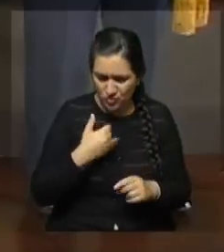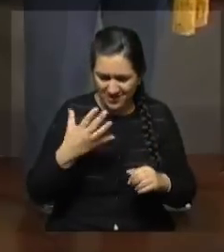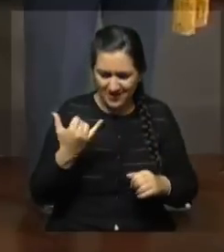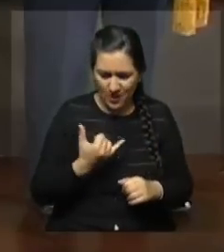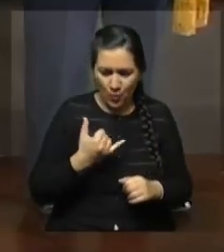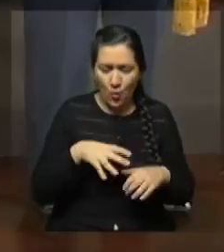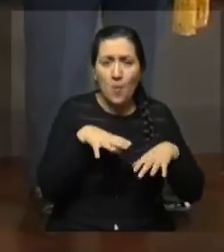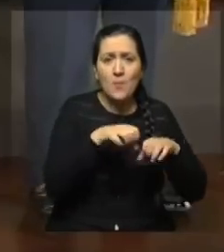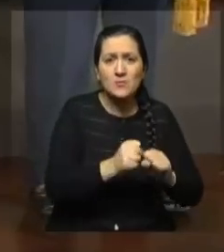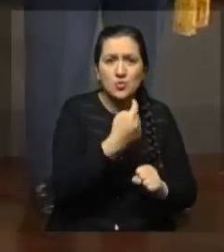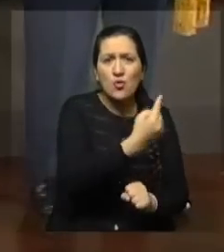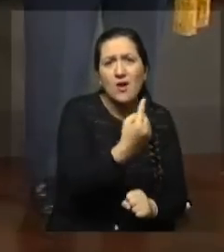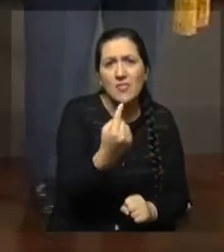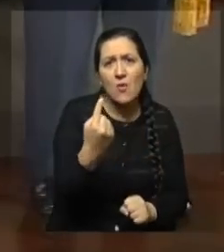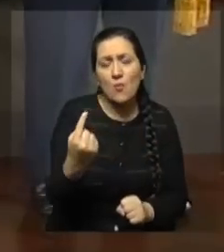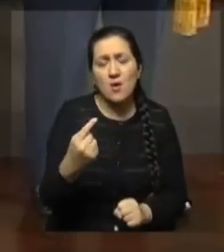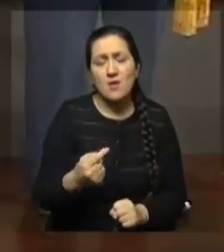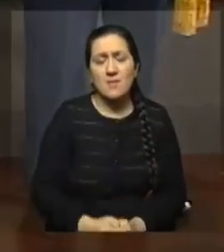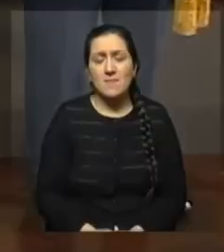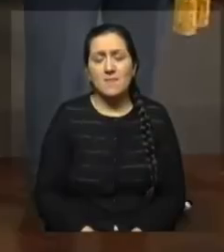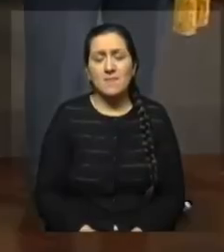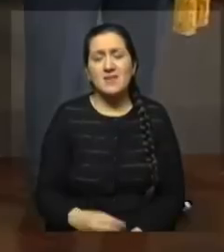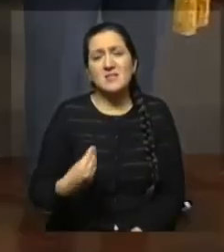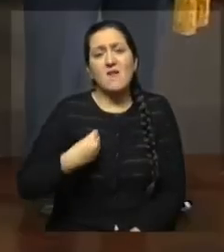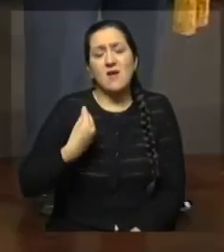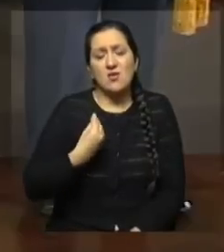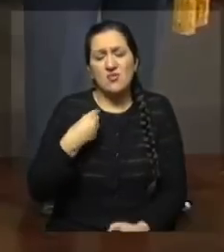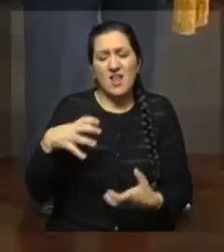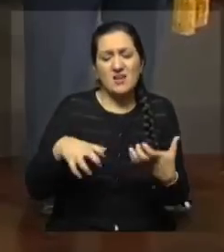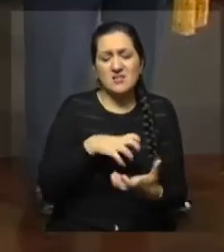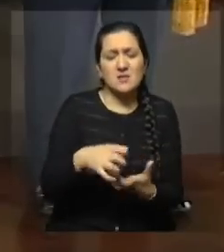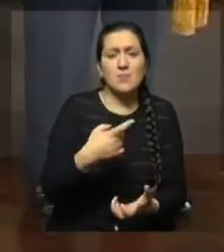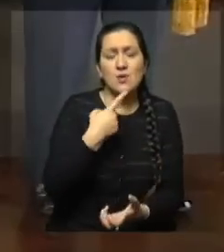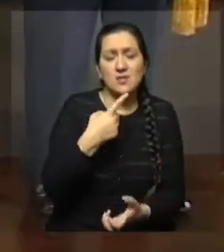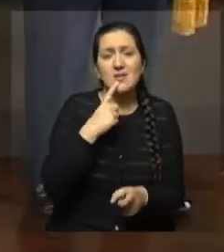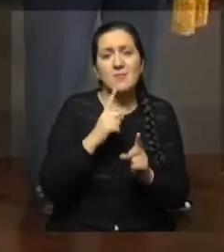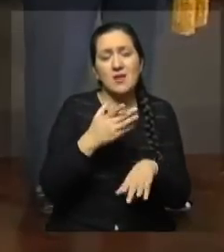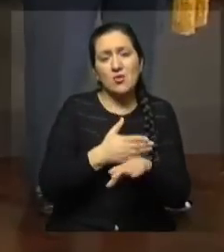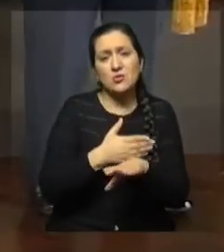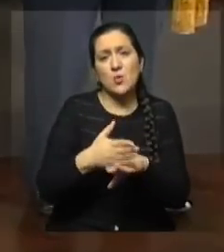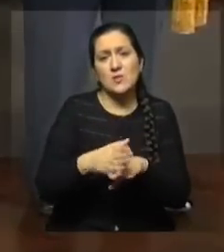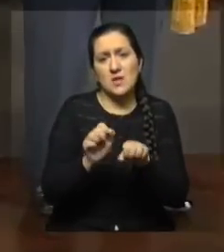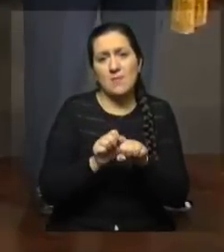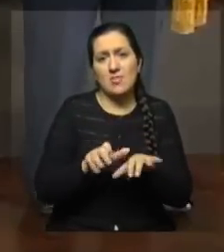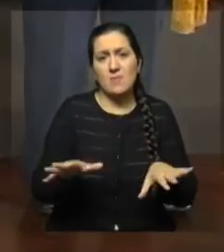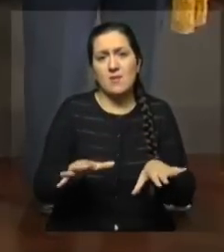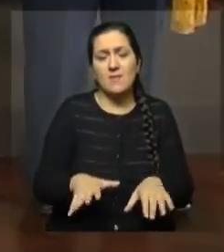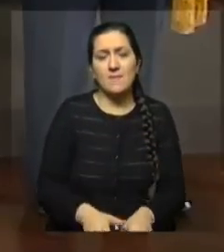para salir de la crisis política y los graves efectos de la pandemia